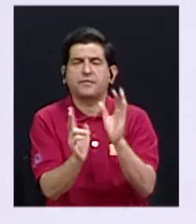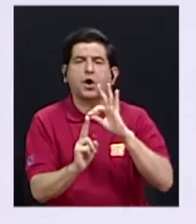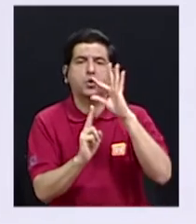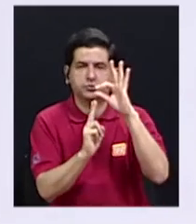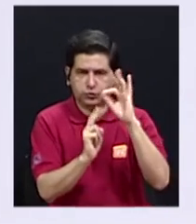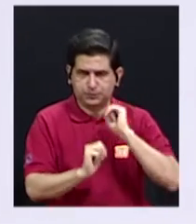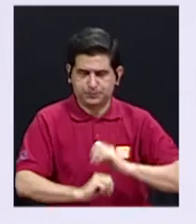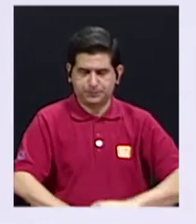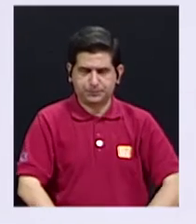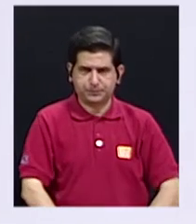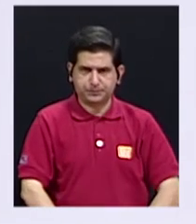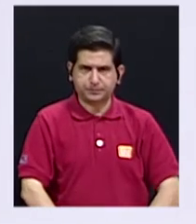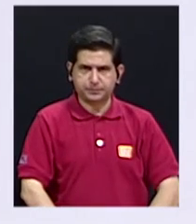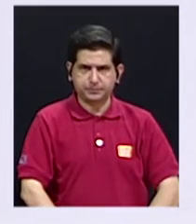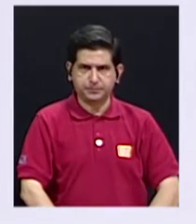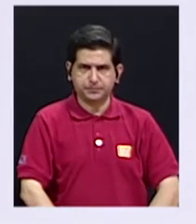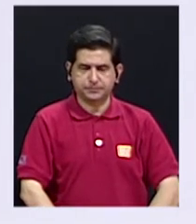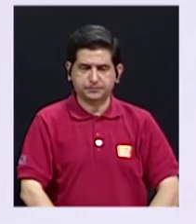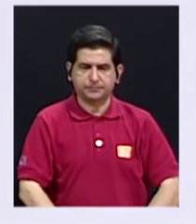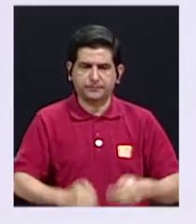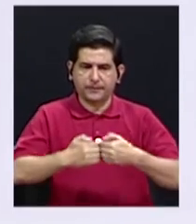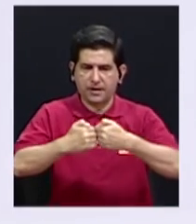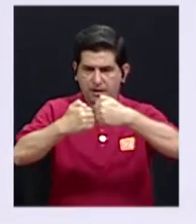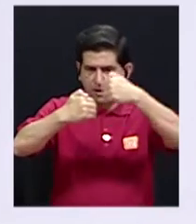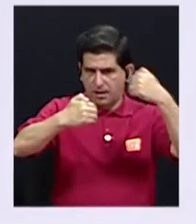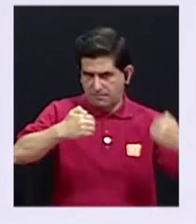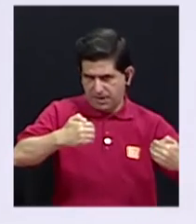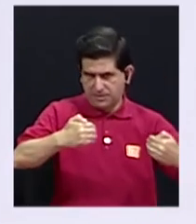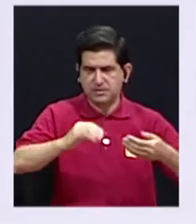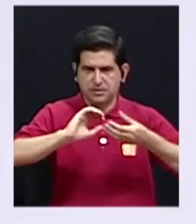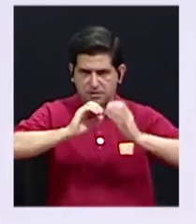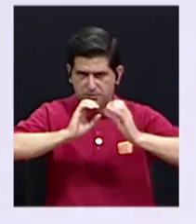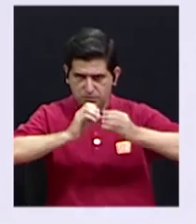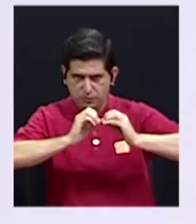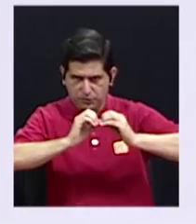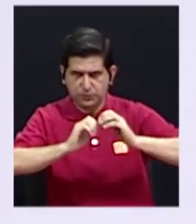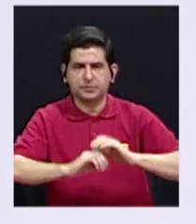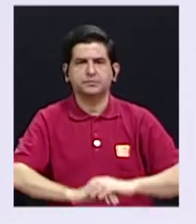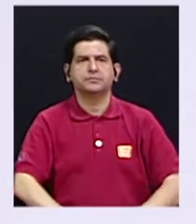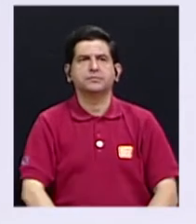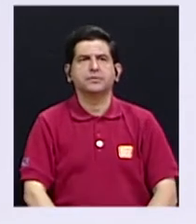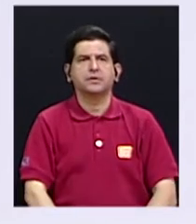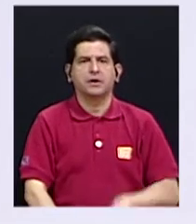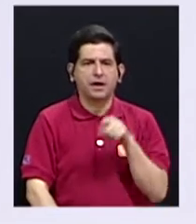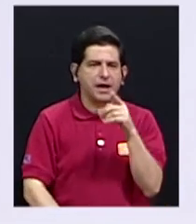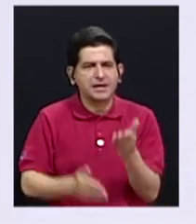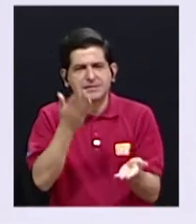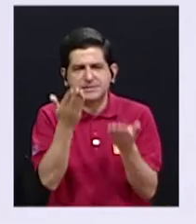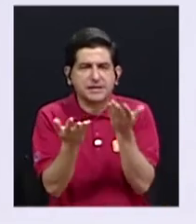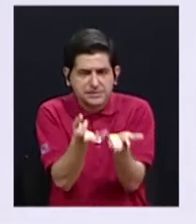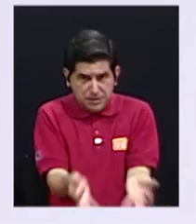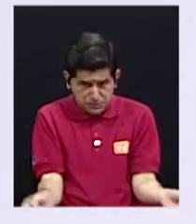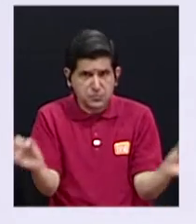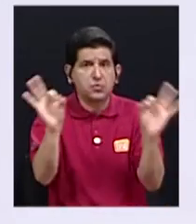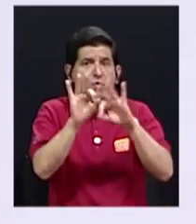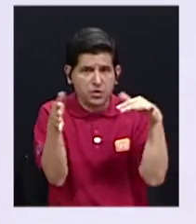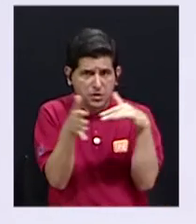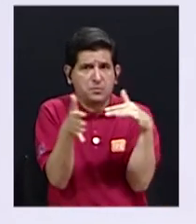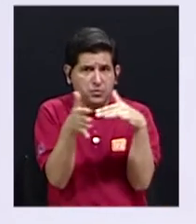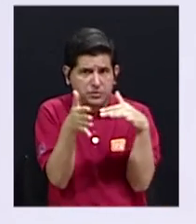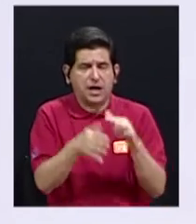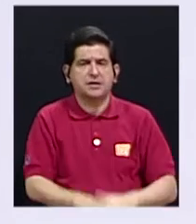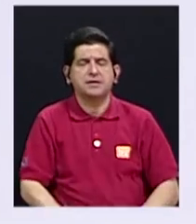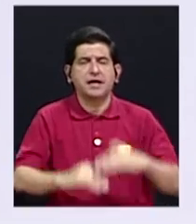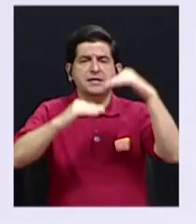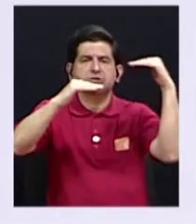oportunidad por otro lado tenemos otro indicador que se volvió un poco importante para este estudio que es el